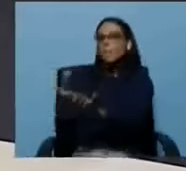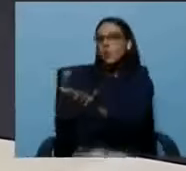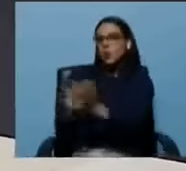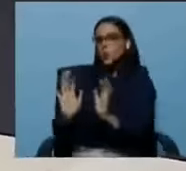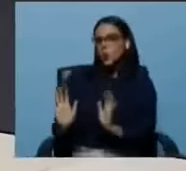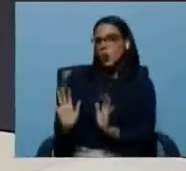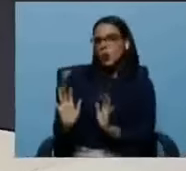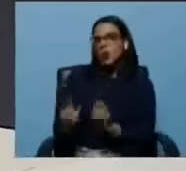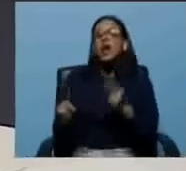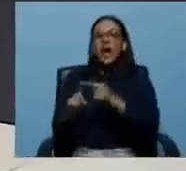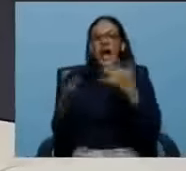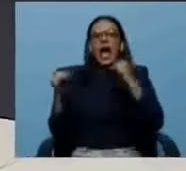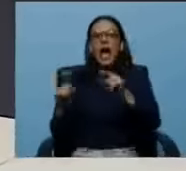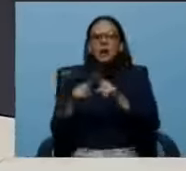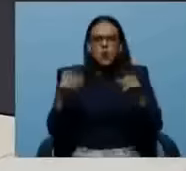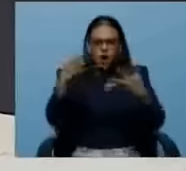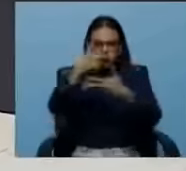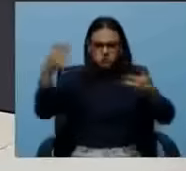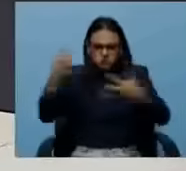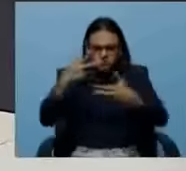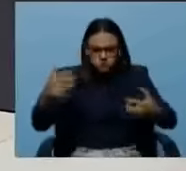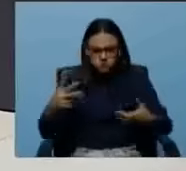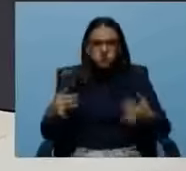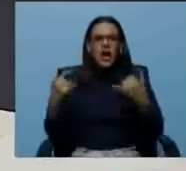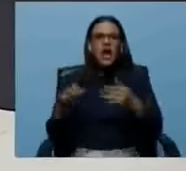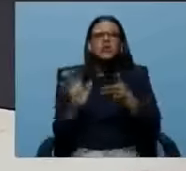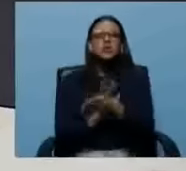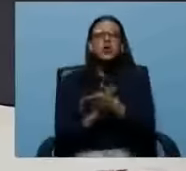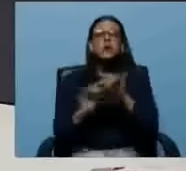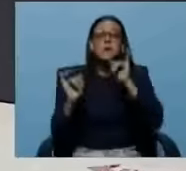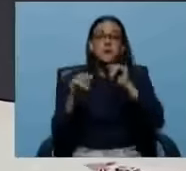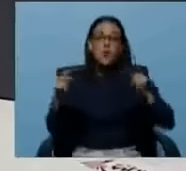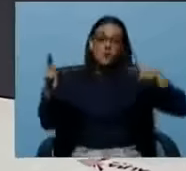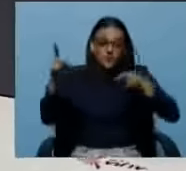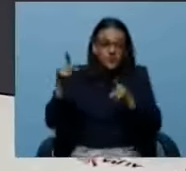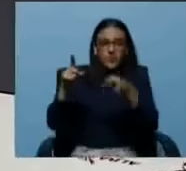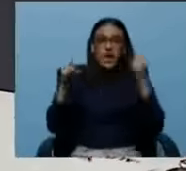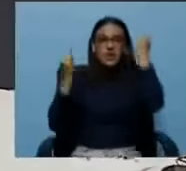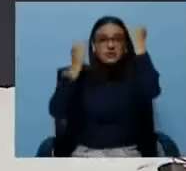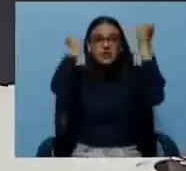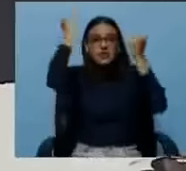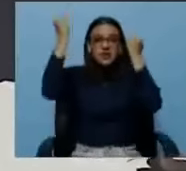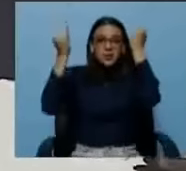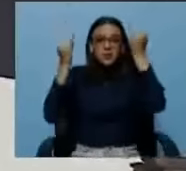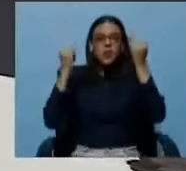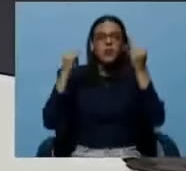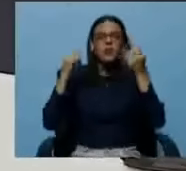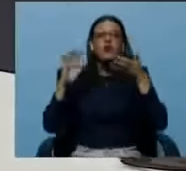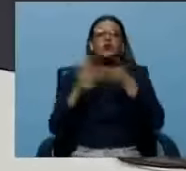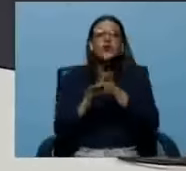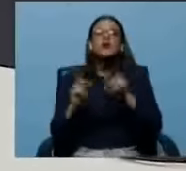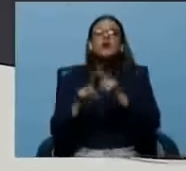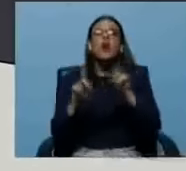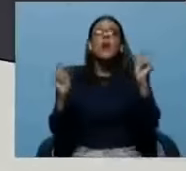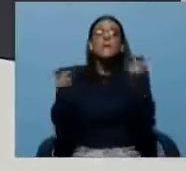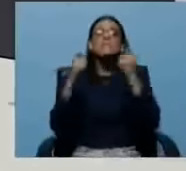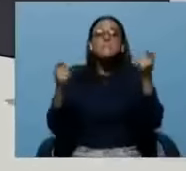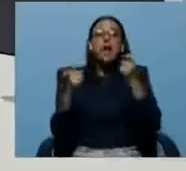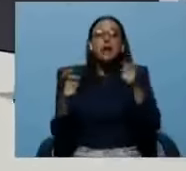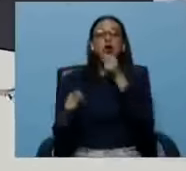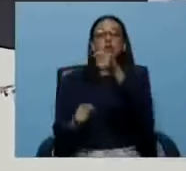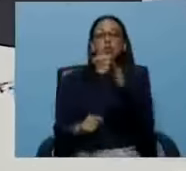El libro tiene un subtítulo que dice Fascismo Mainstream, el título, y el subtítulo es Periodismo,